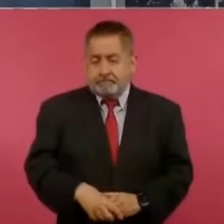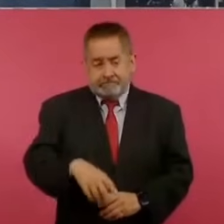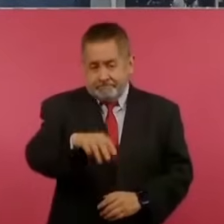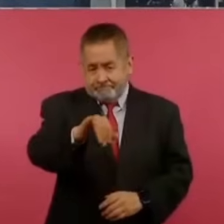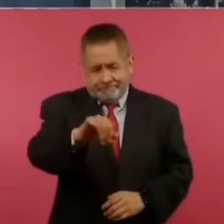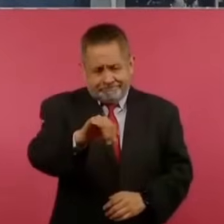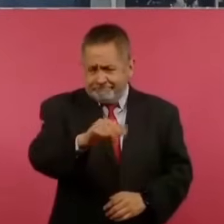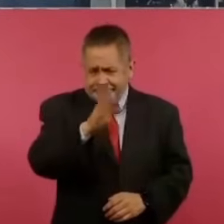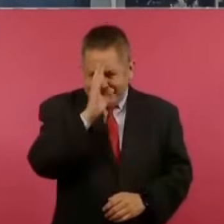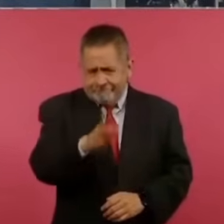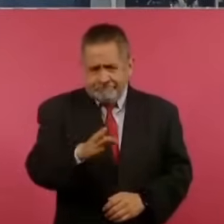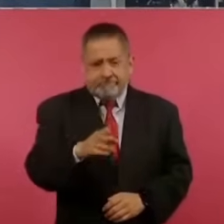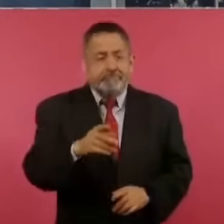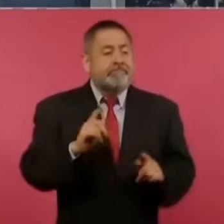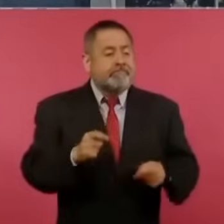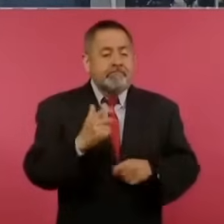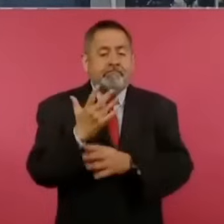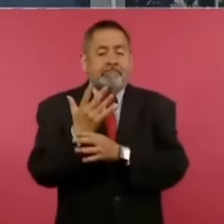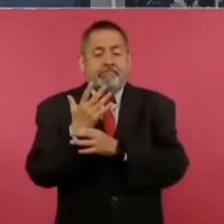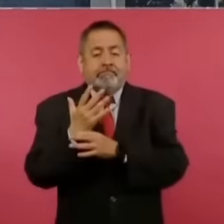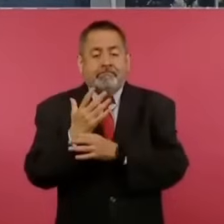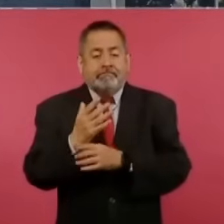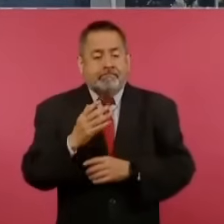directos, y los daba Calderón,